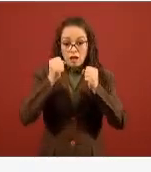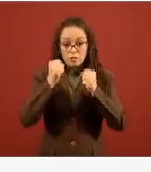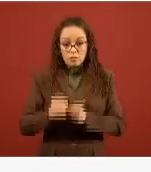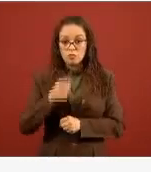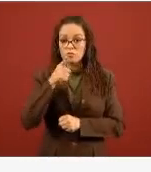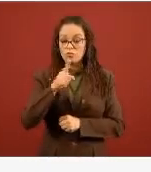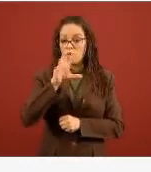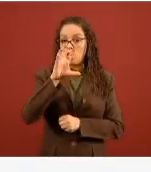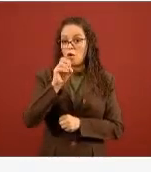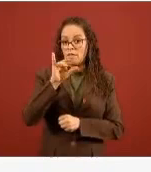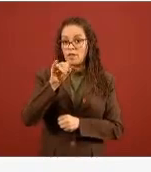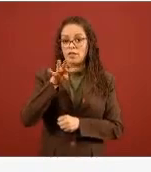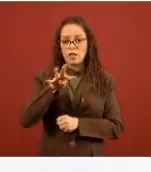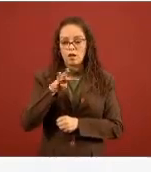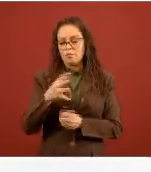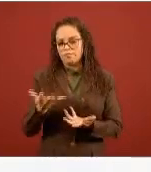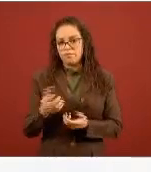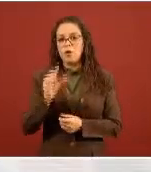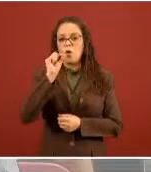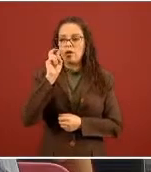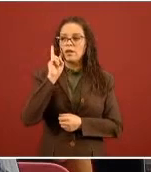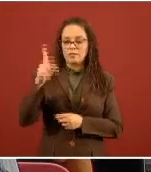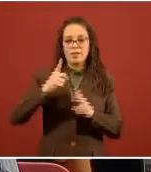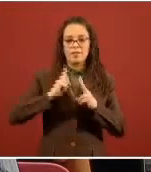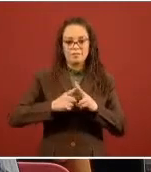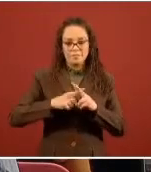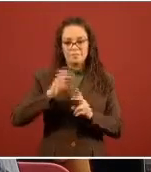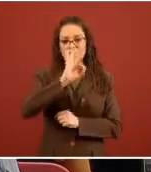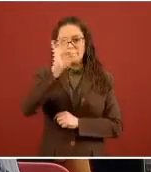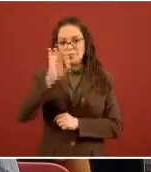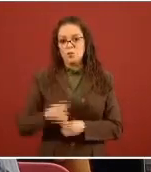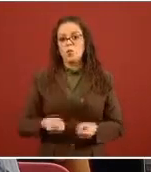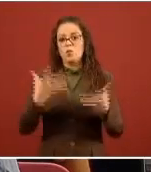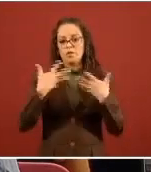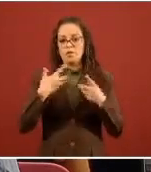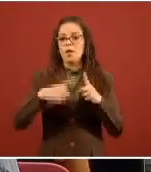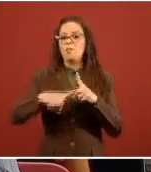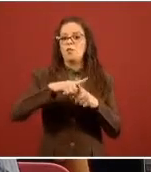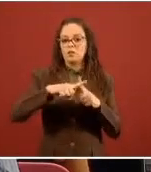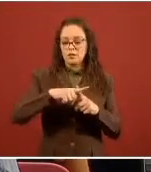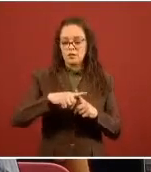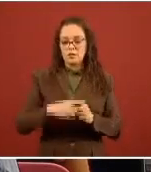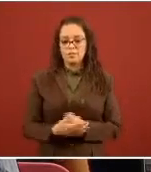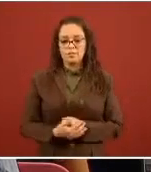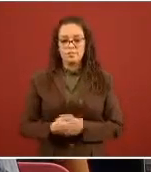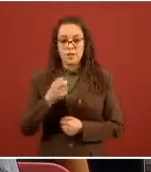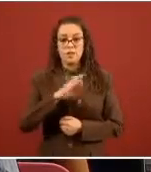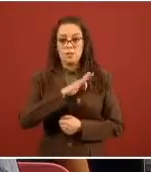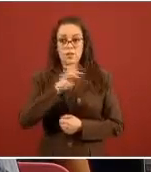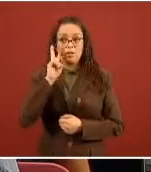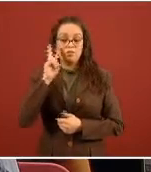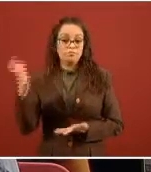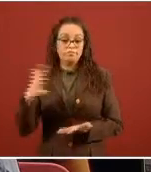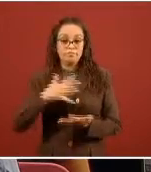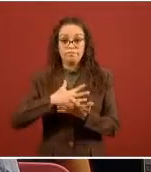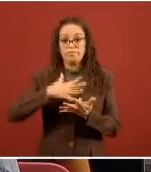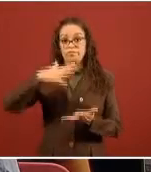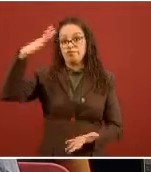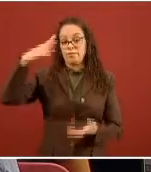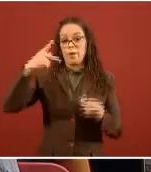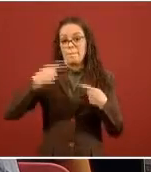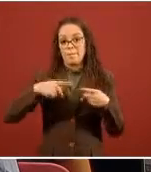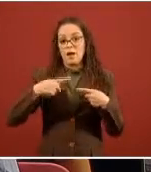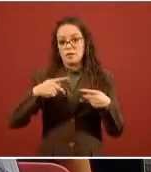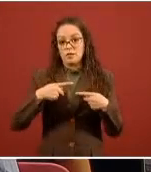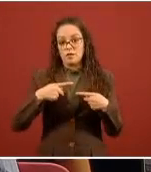COVID-19. Ahorita vamos a ver los porcentajes de positividad y pueden también ustedes ver en la diapositiva que una gran cantidad de personas finalmente ha